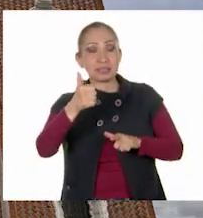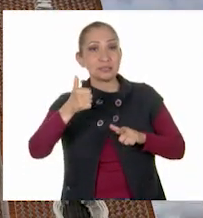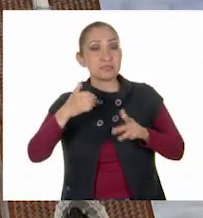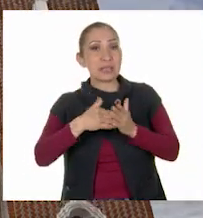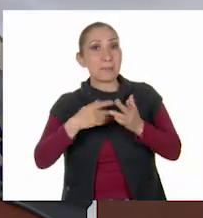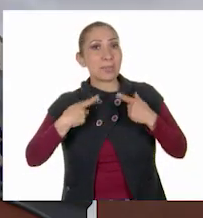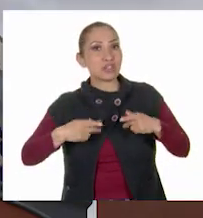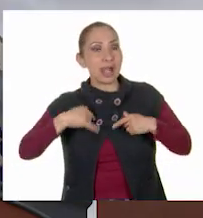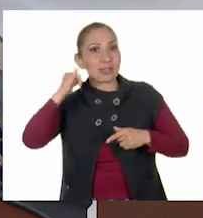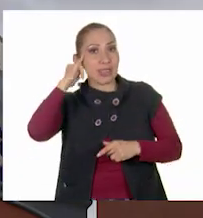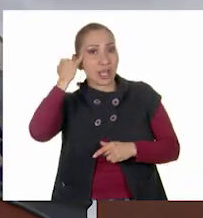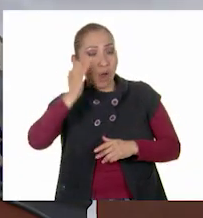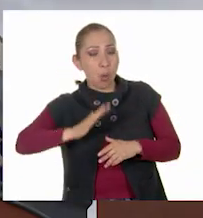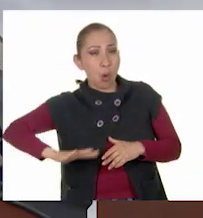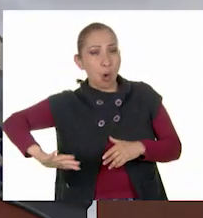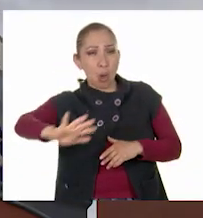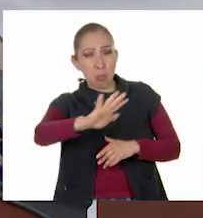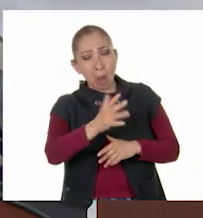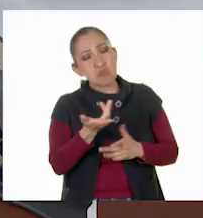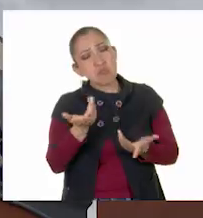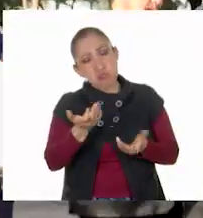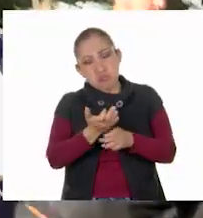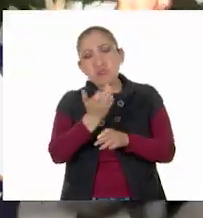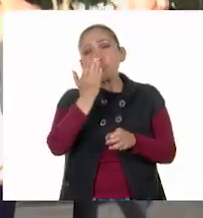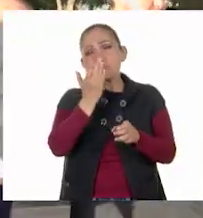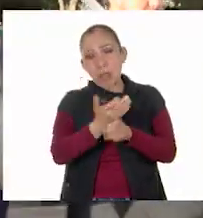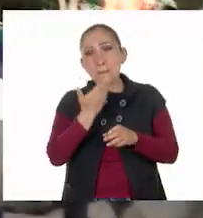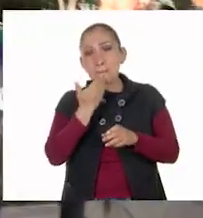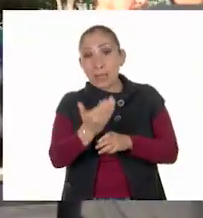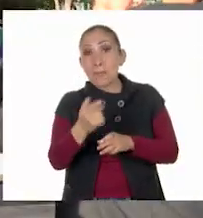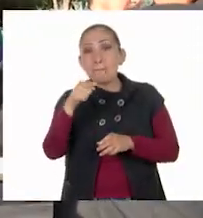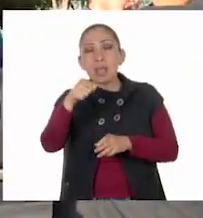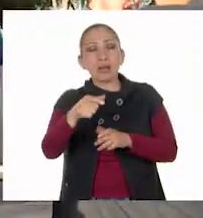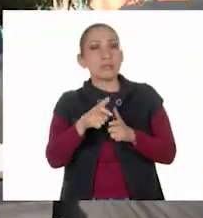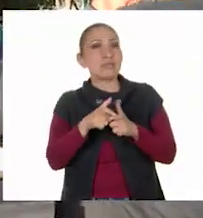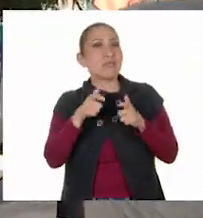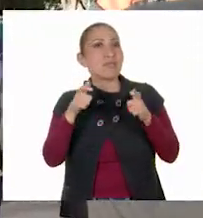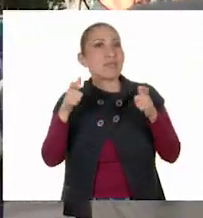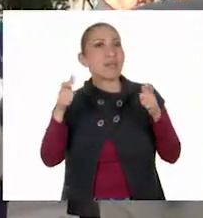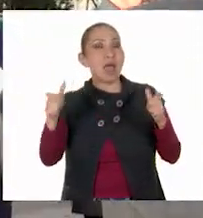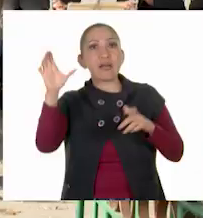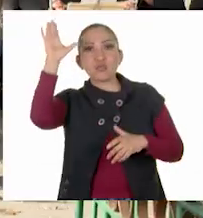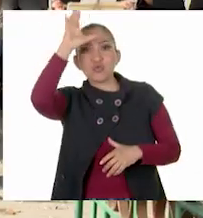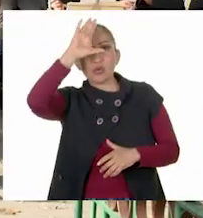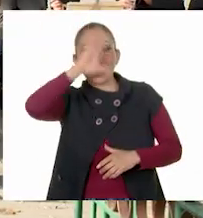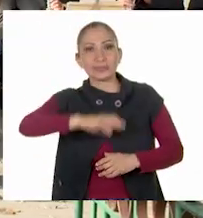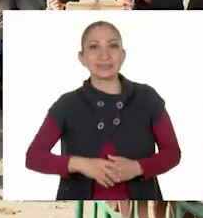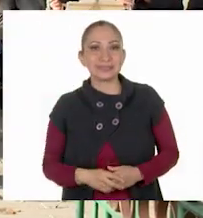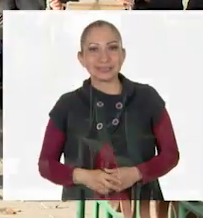indígenas. Una población poco numerosa, cierto, pero de una enorme dimensión cultural.